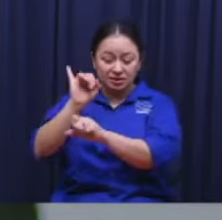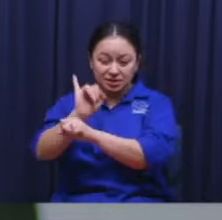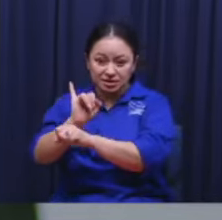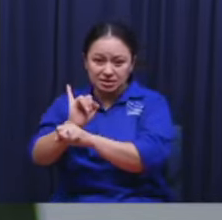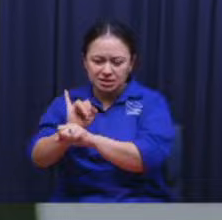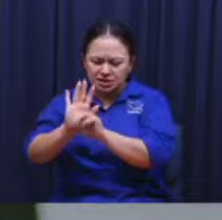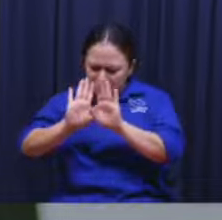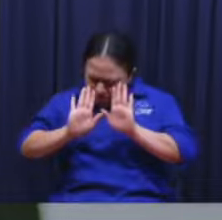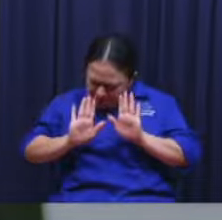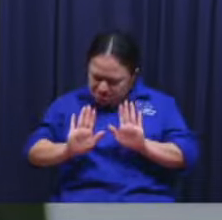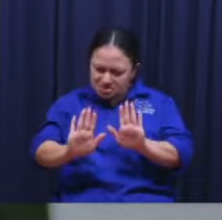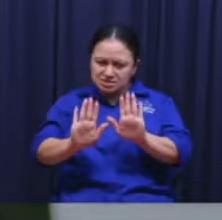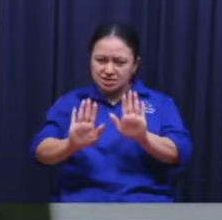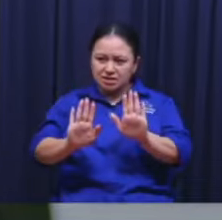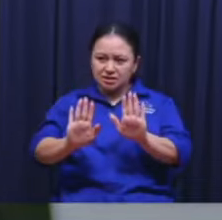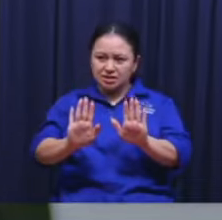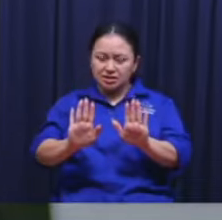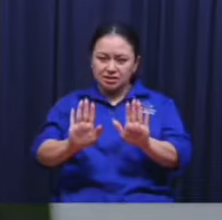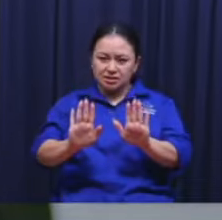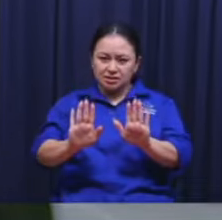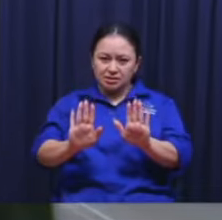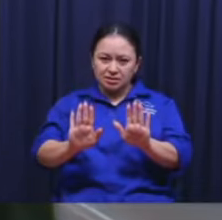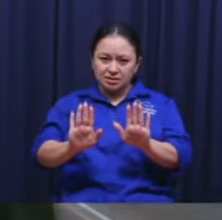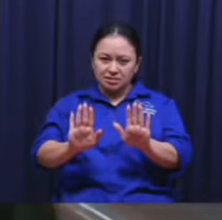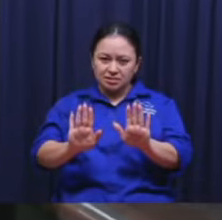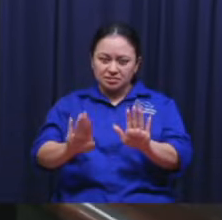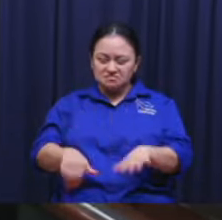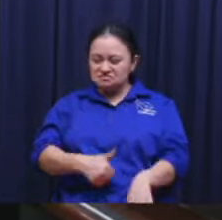resisten. No que otros no aguantan nada.